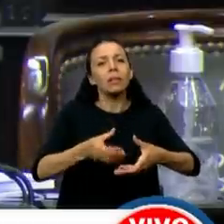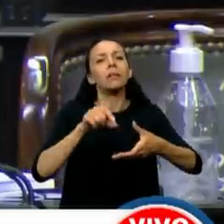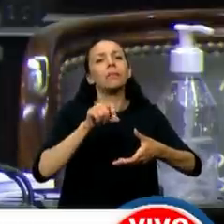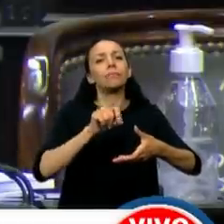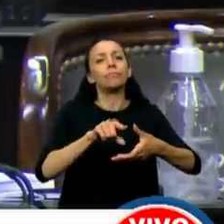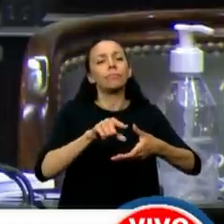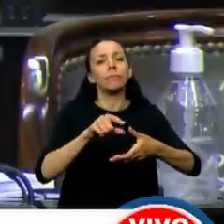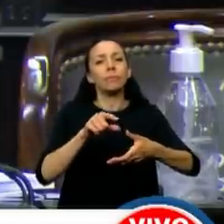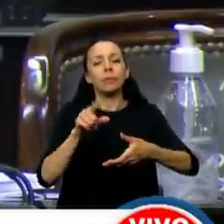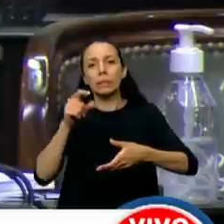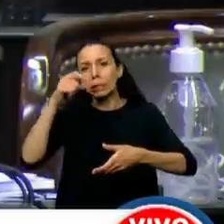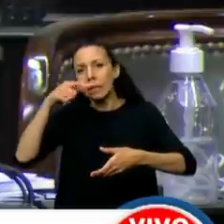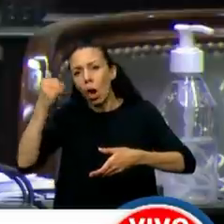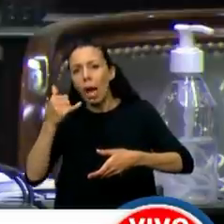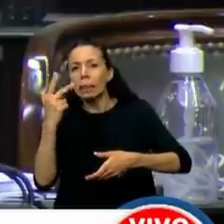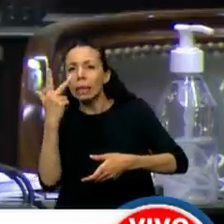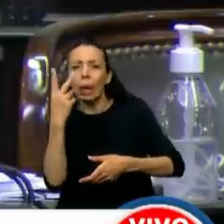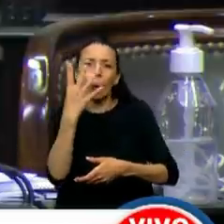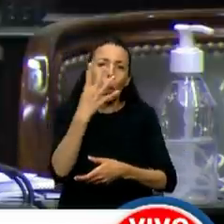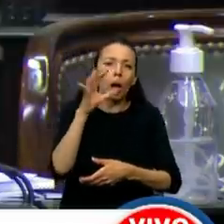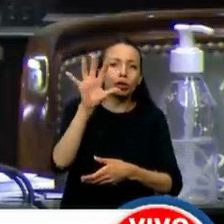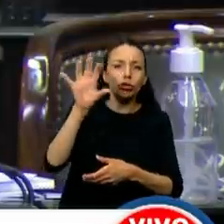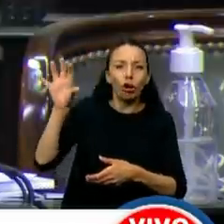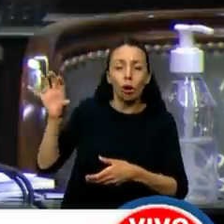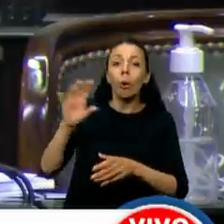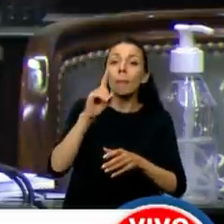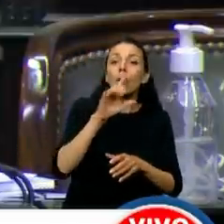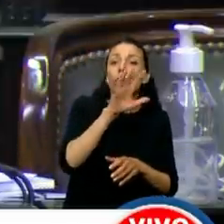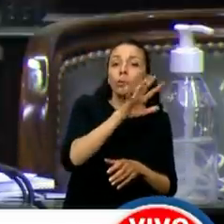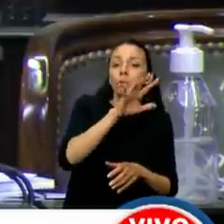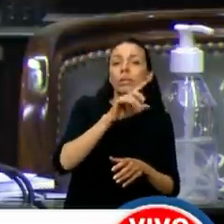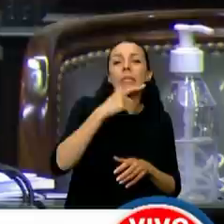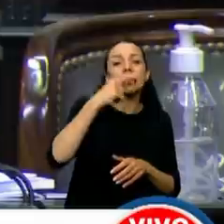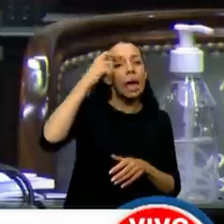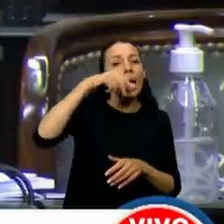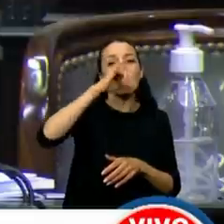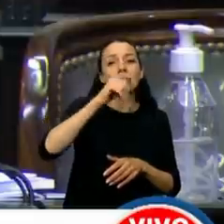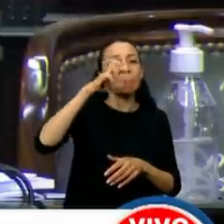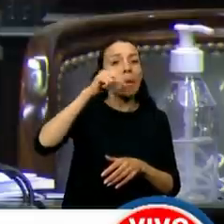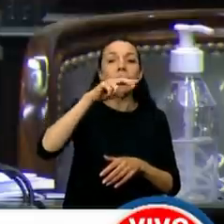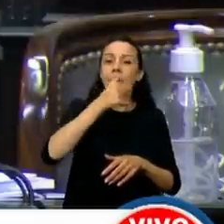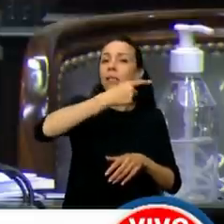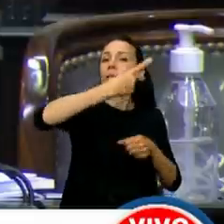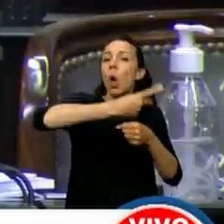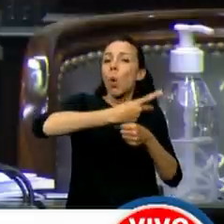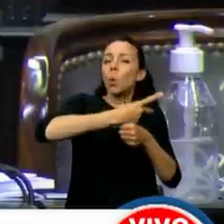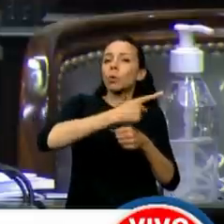localidades esa es peña no se ha llevado a cabo se despeña es la segunda ciudad del chaco tiene más de 120 mil habitantes